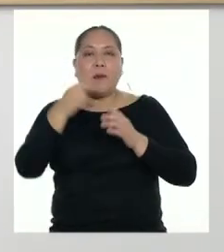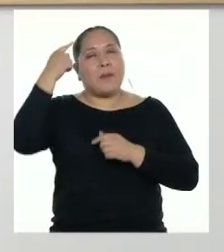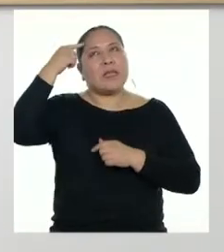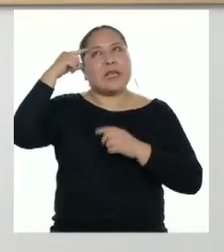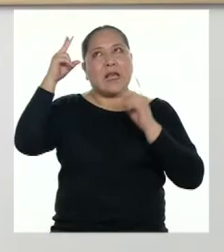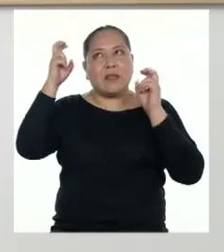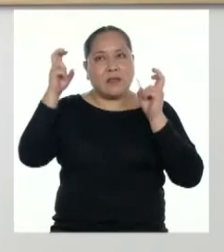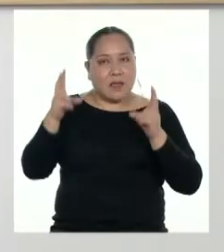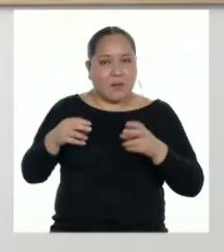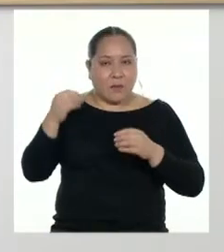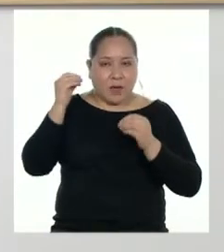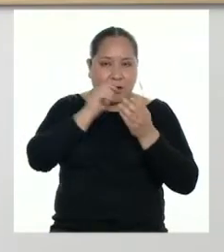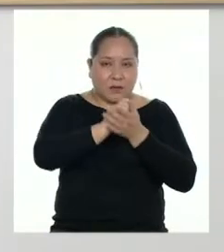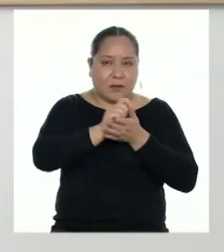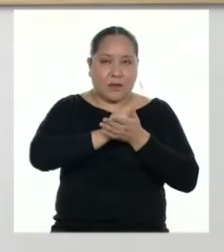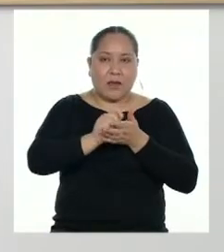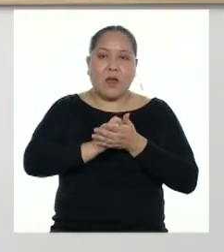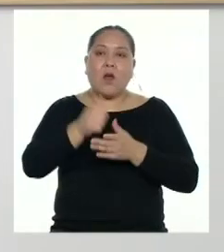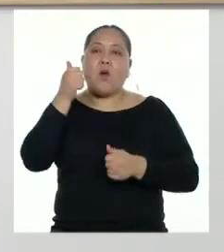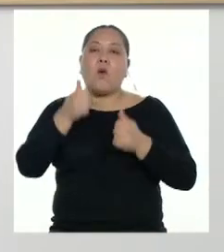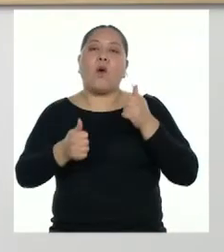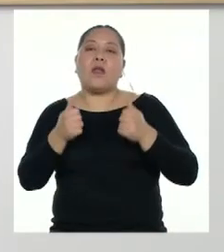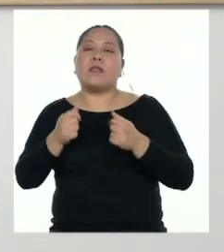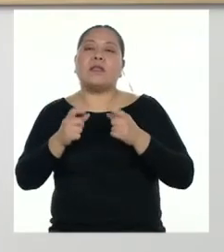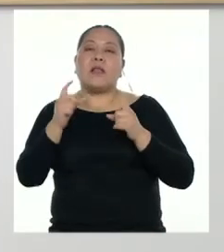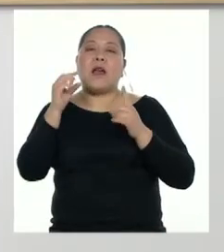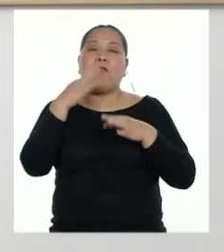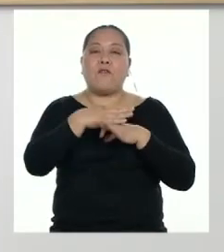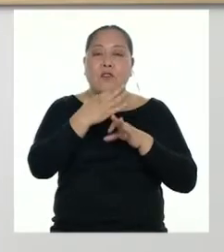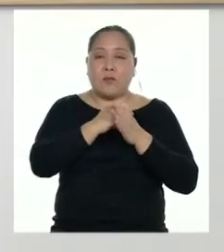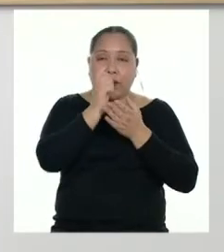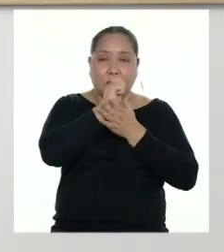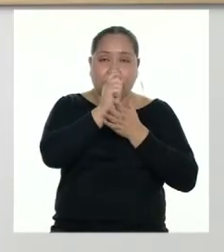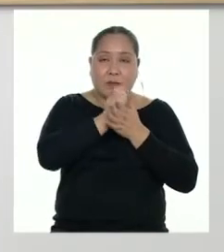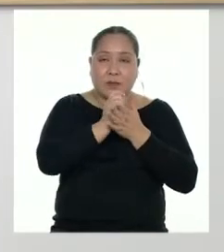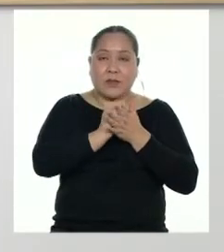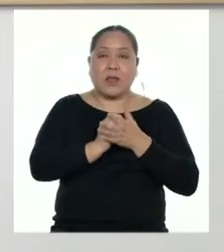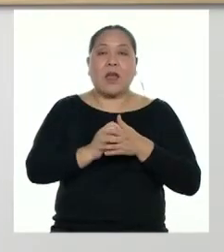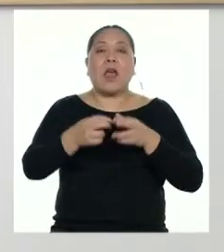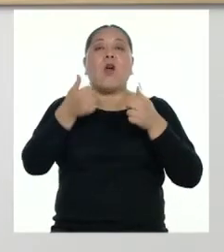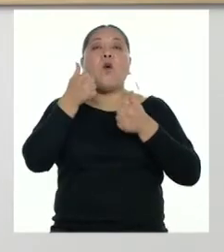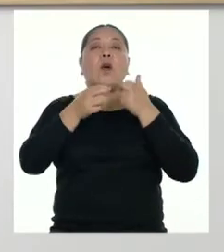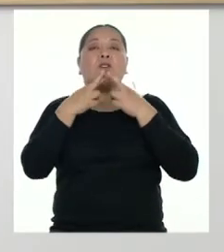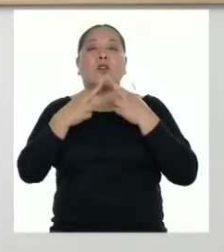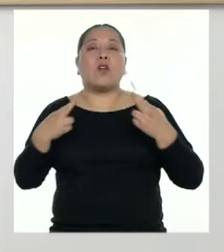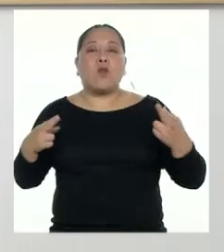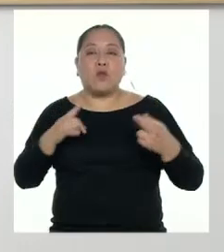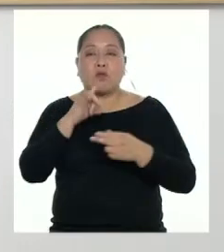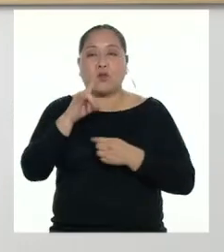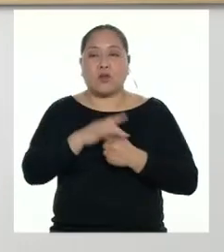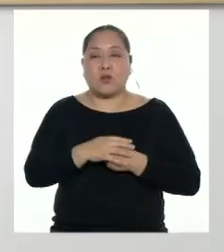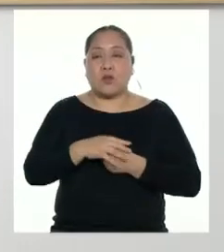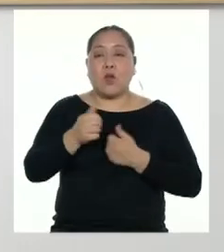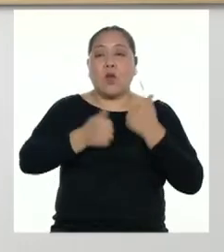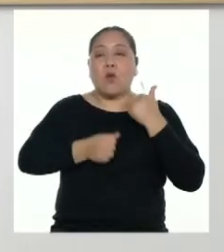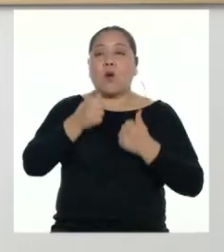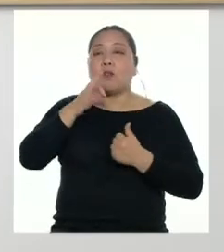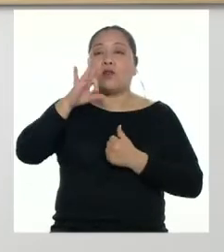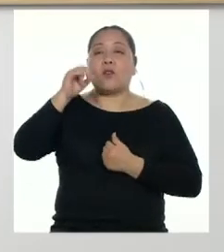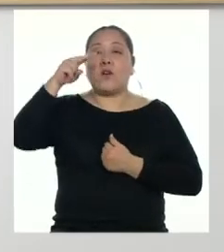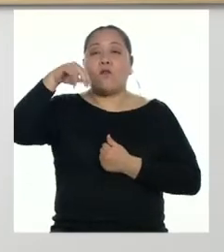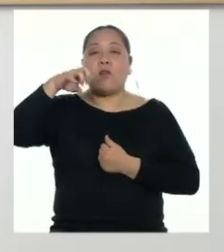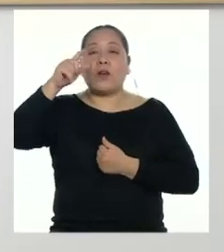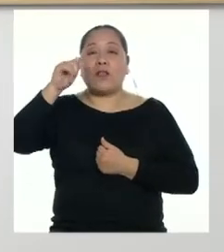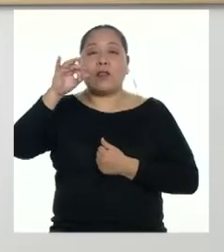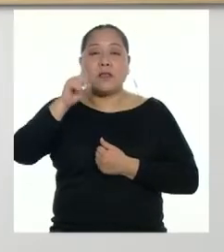que abordaremos, el tipo de texto que vamos a trabajar, los recursos que usaremos y las fuentes de consulta